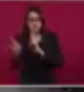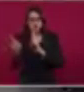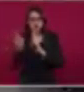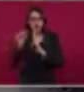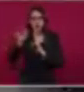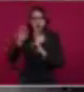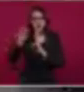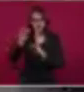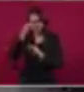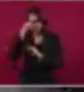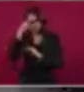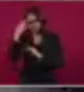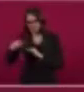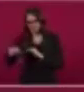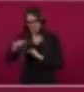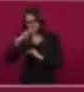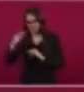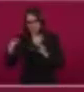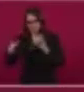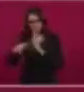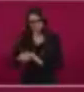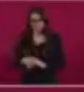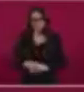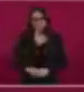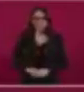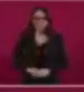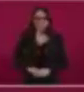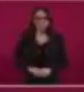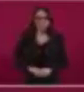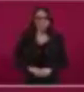afromexicano. Es el pueblo